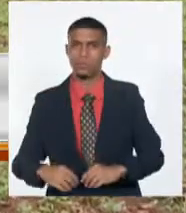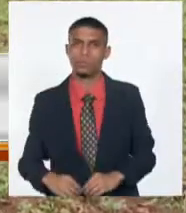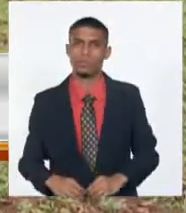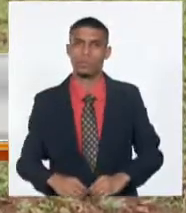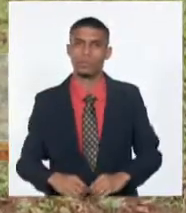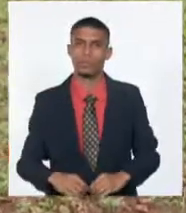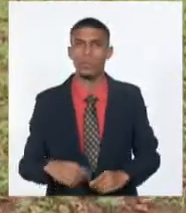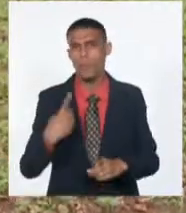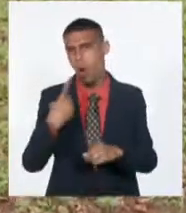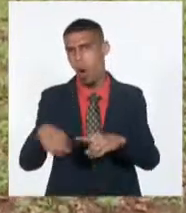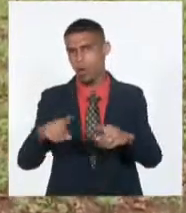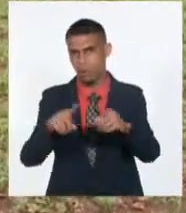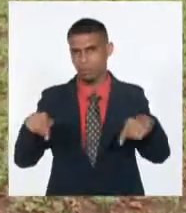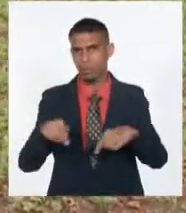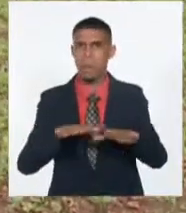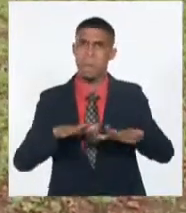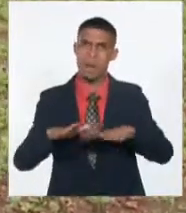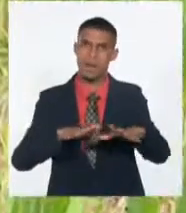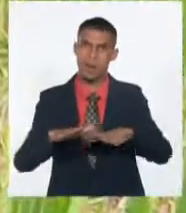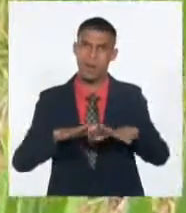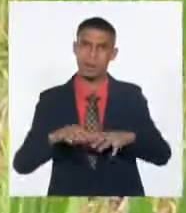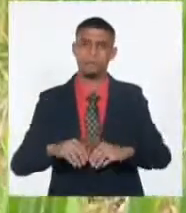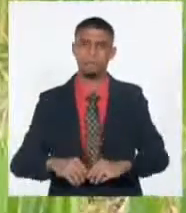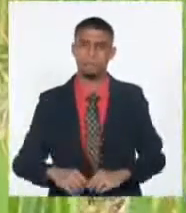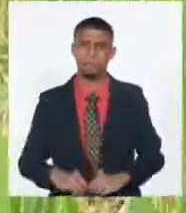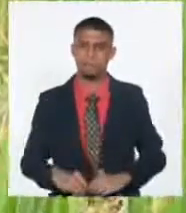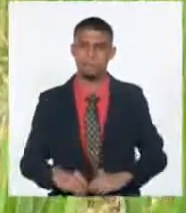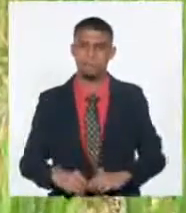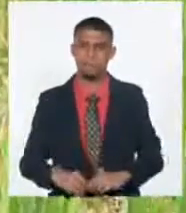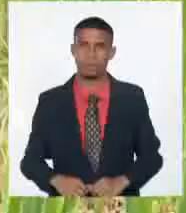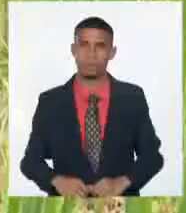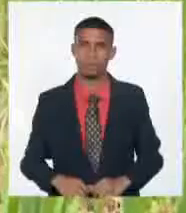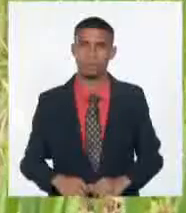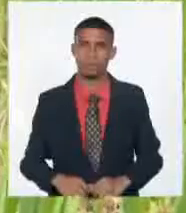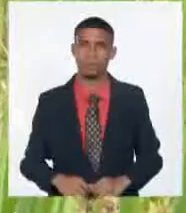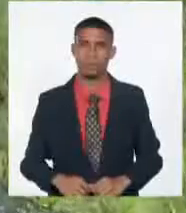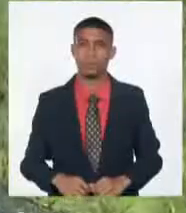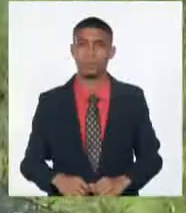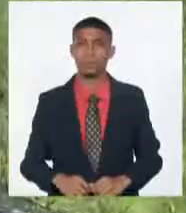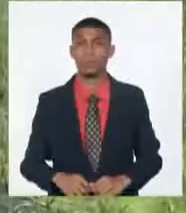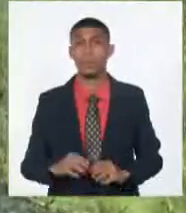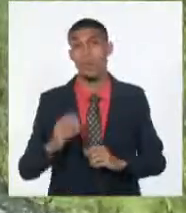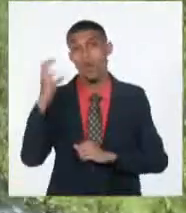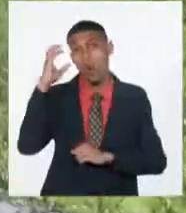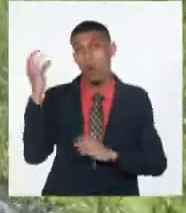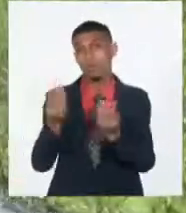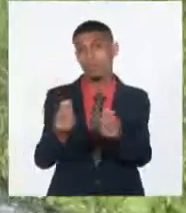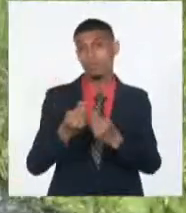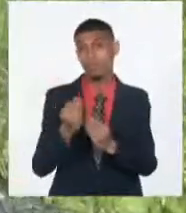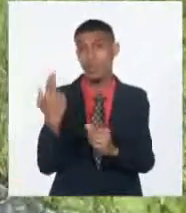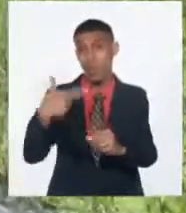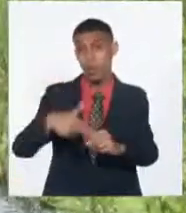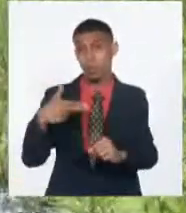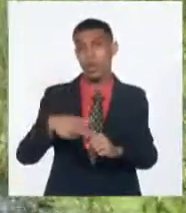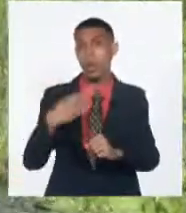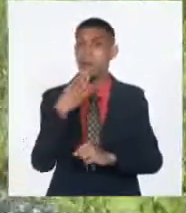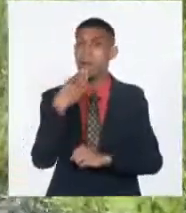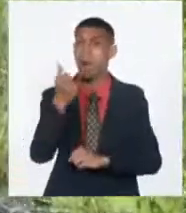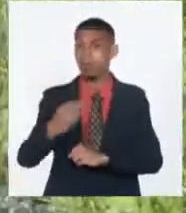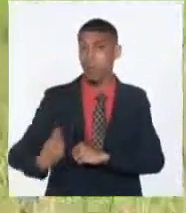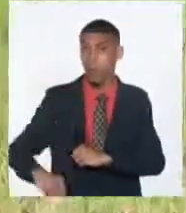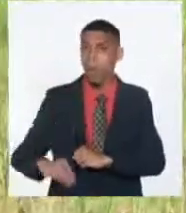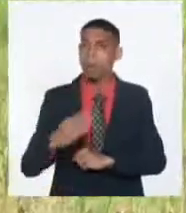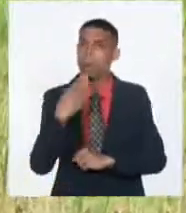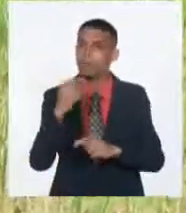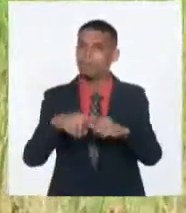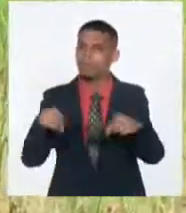ahora. Están entrando un poquito de combustible ahora más. Se piensa ya las 450 hectáreas que tenemos contratadas. Y el arroz está